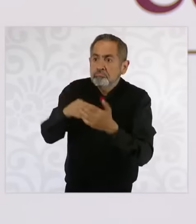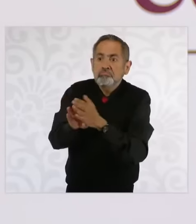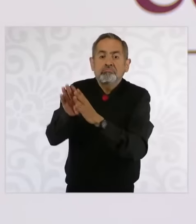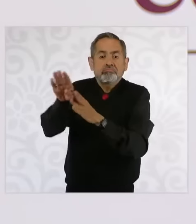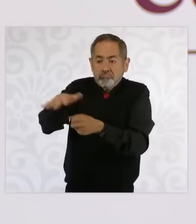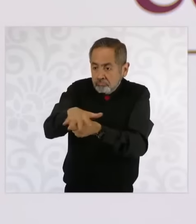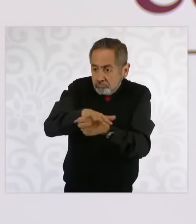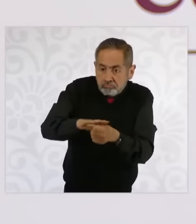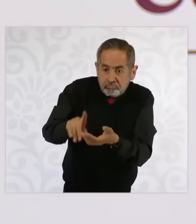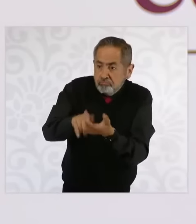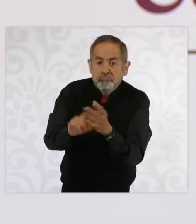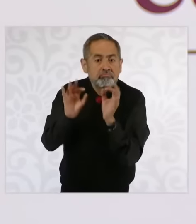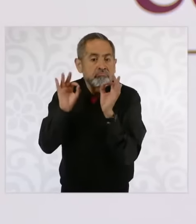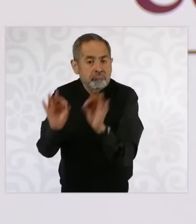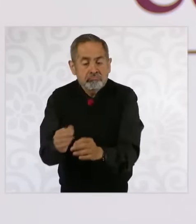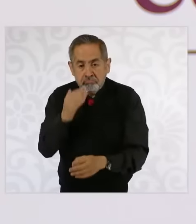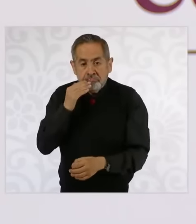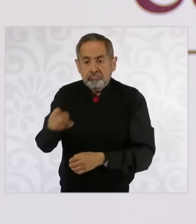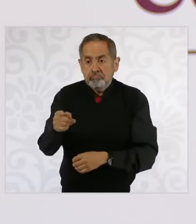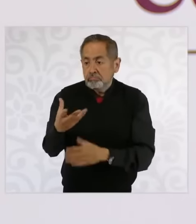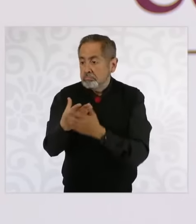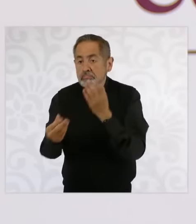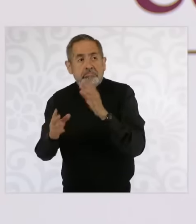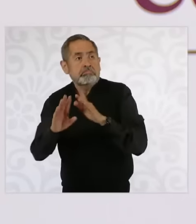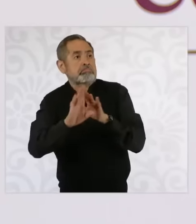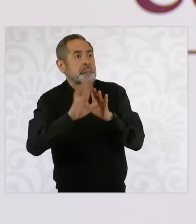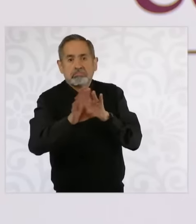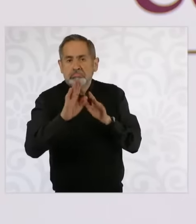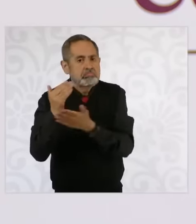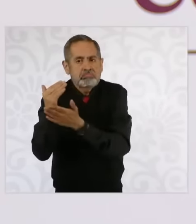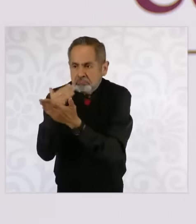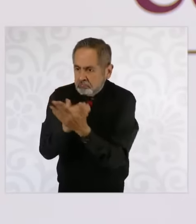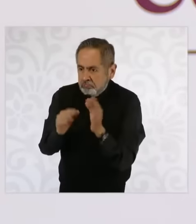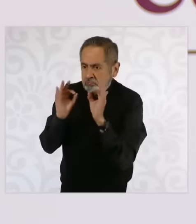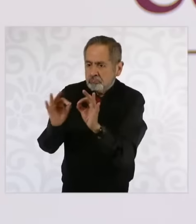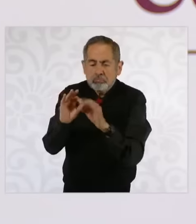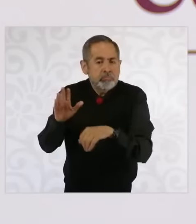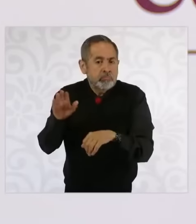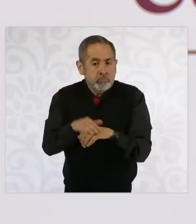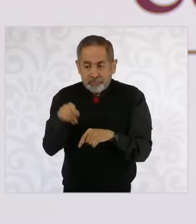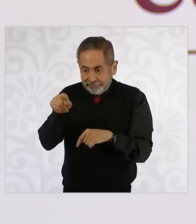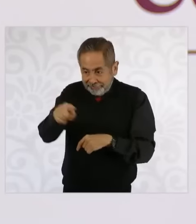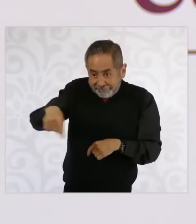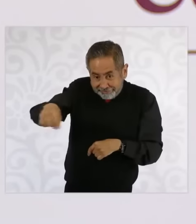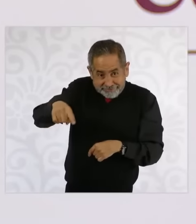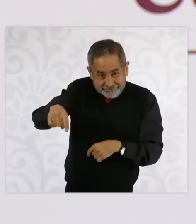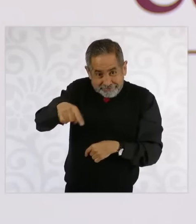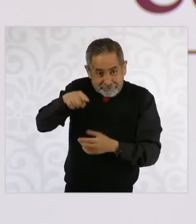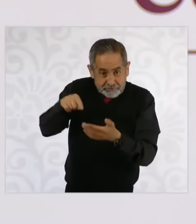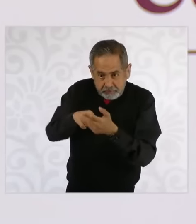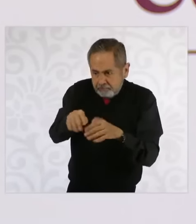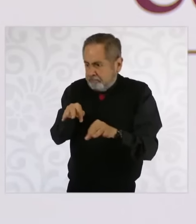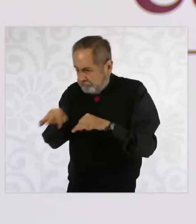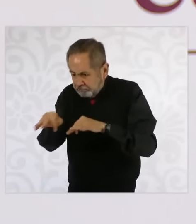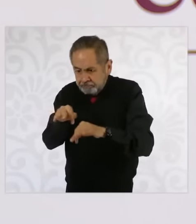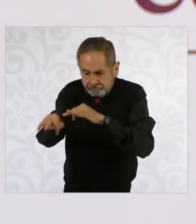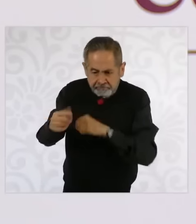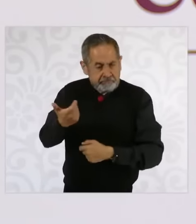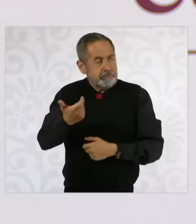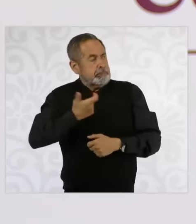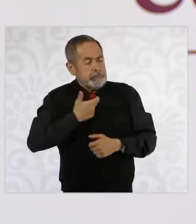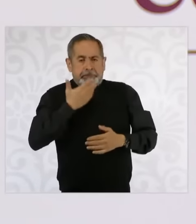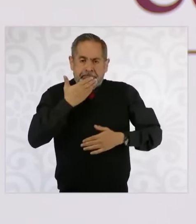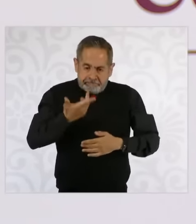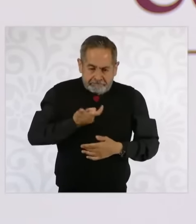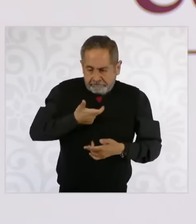disminuye migración porque se fortalece la relación con